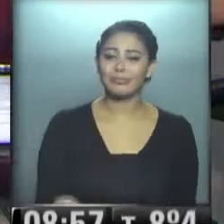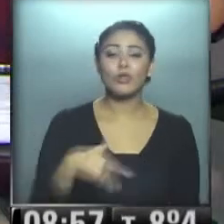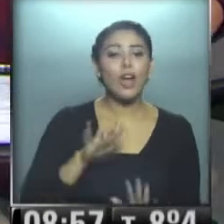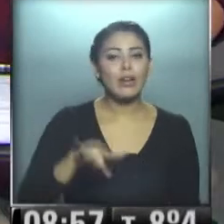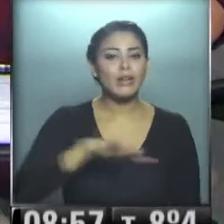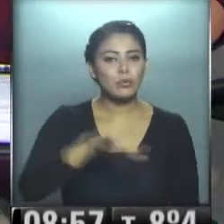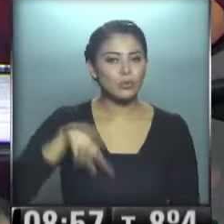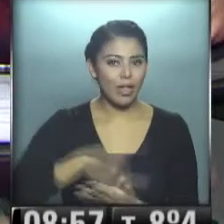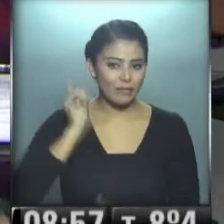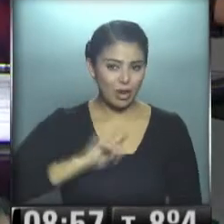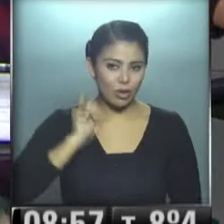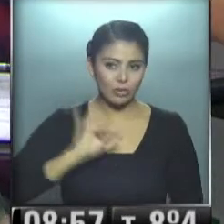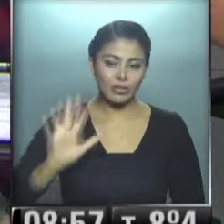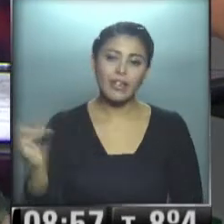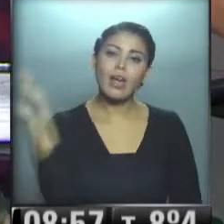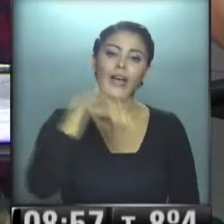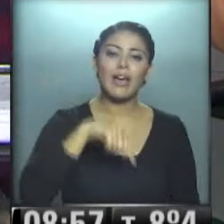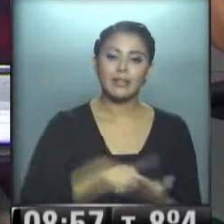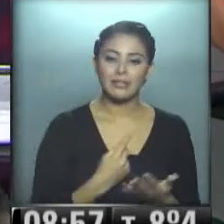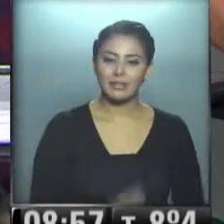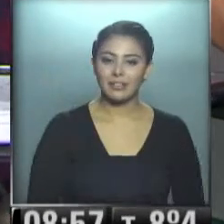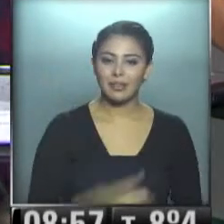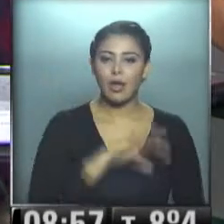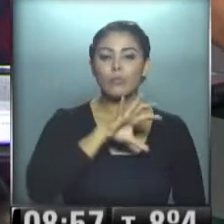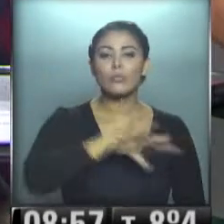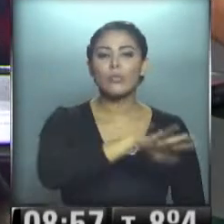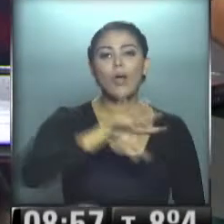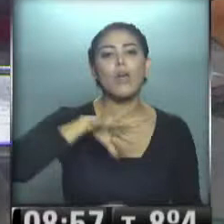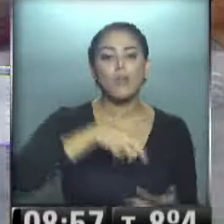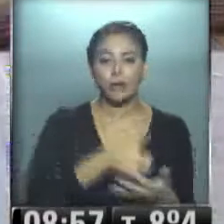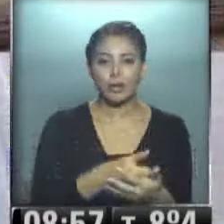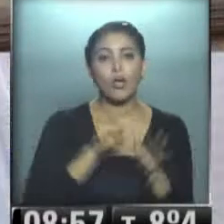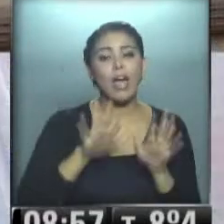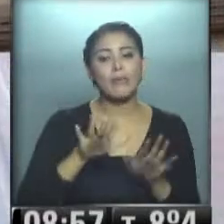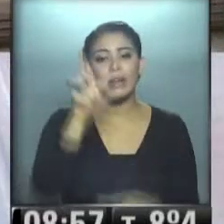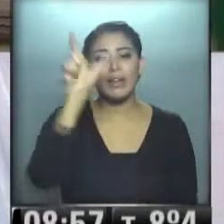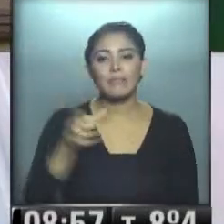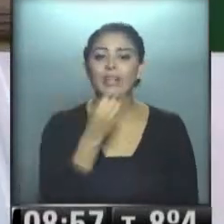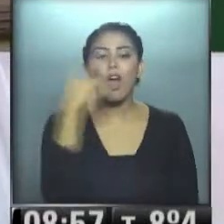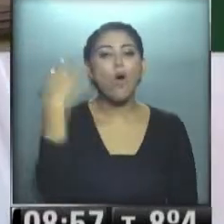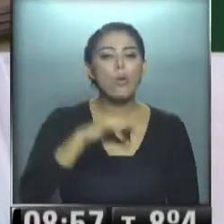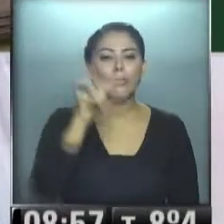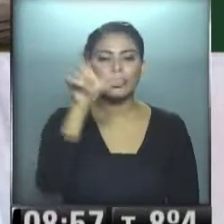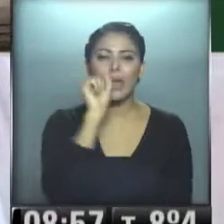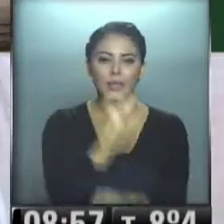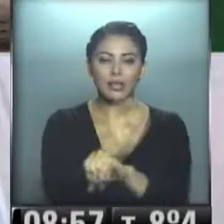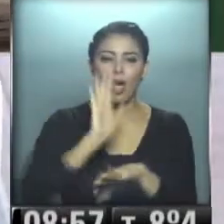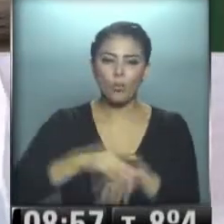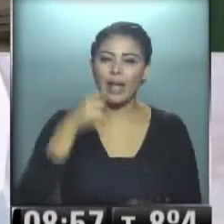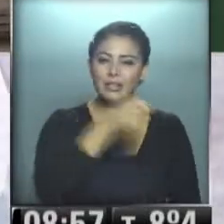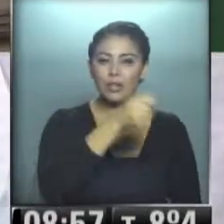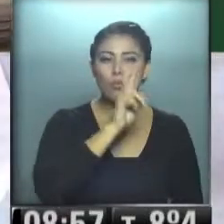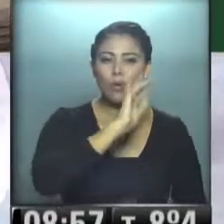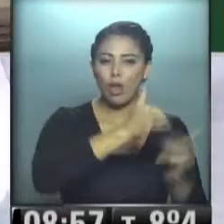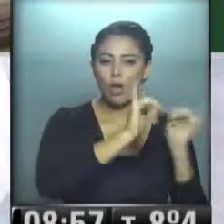Bueno, dejamos Belo Horizonte y volvemos a nuestro país, al partido bonaerense de Moreno. Se espera la declaración del único detenido por el asesinato de la joven